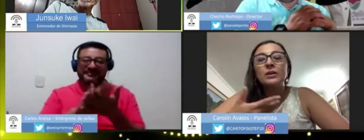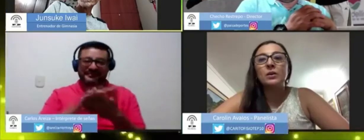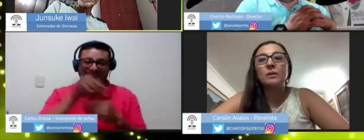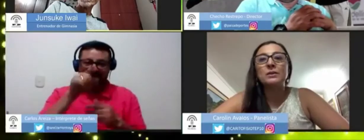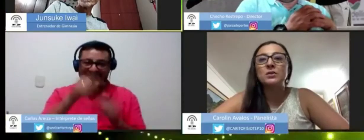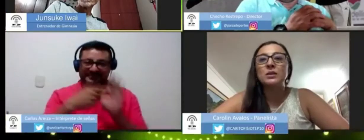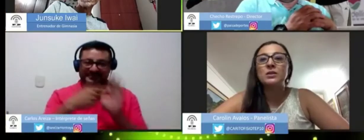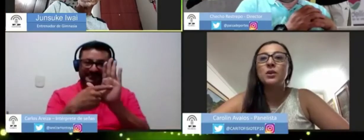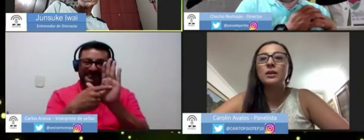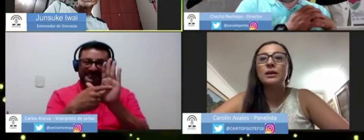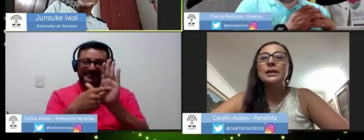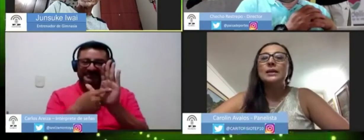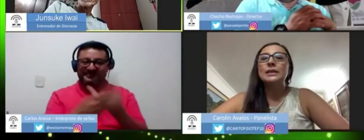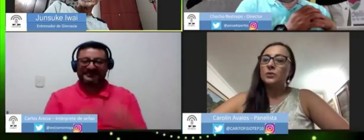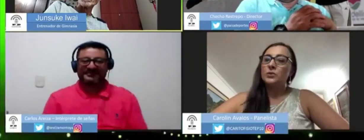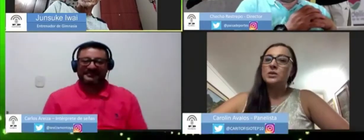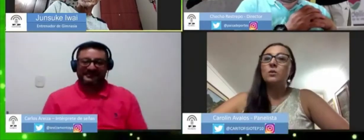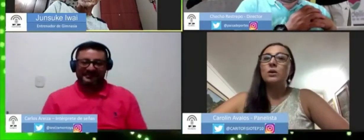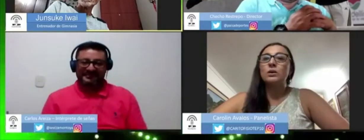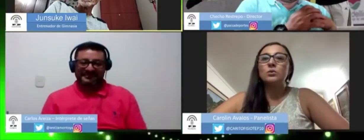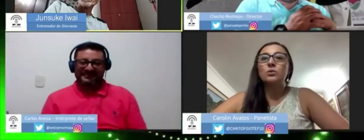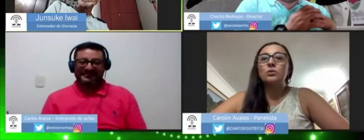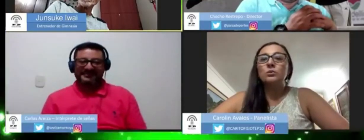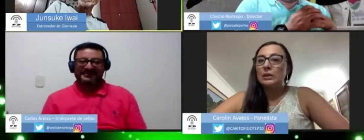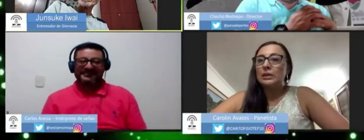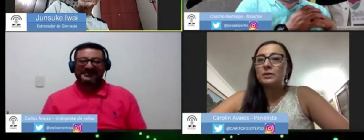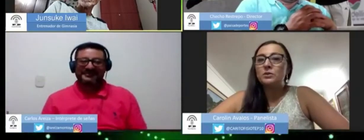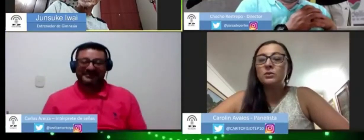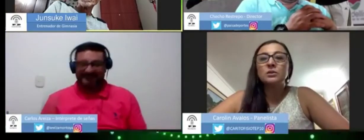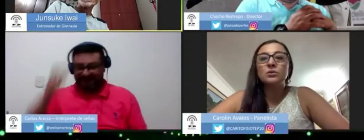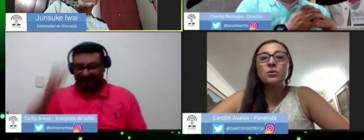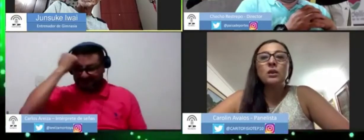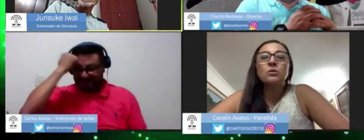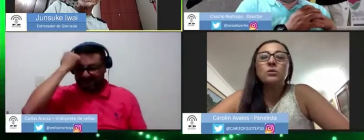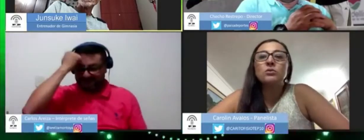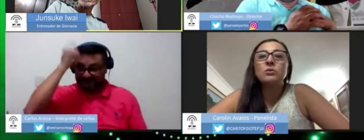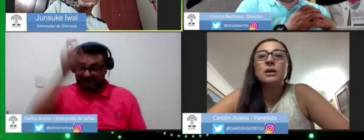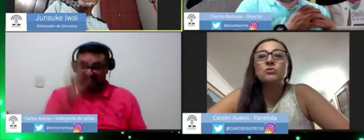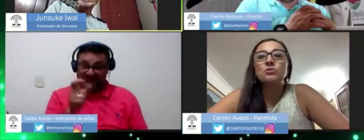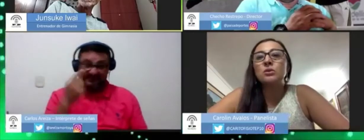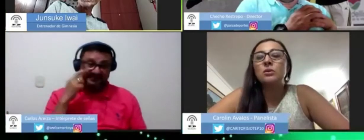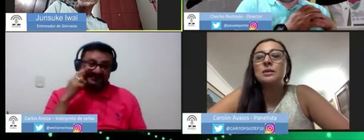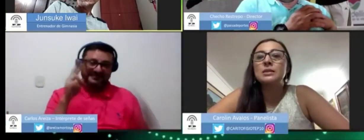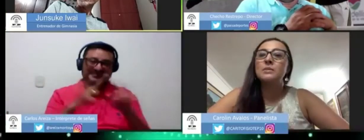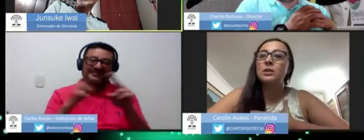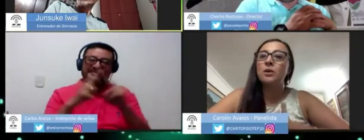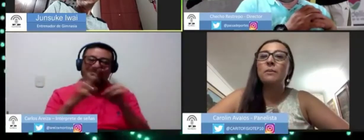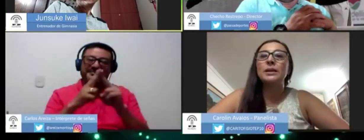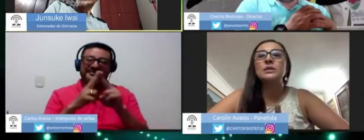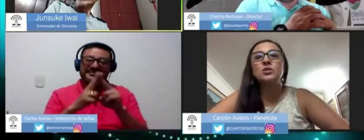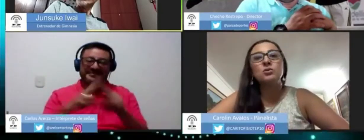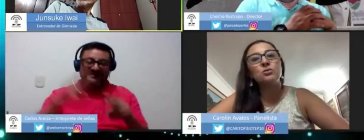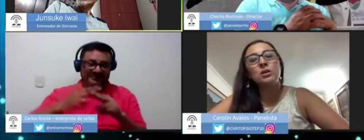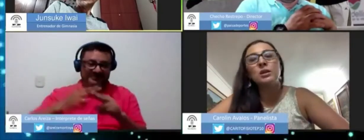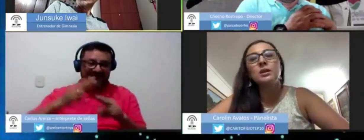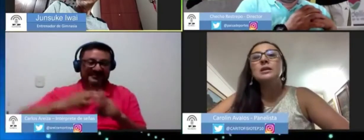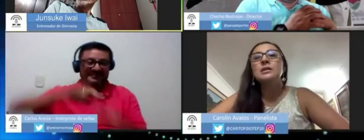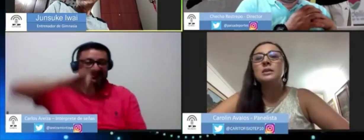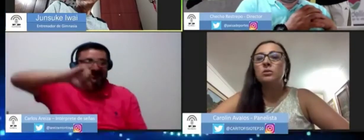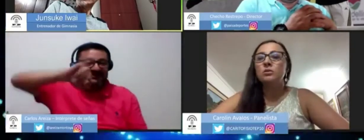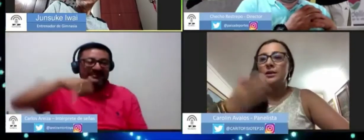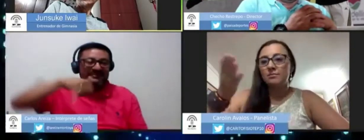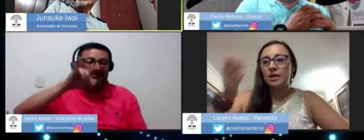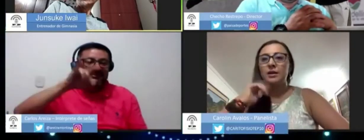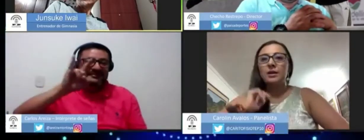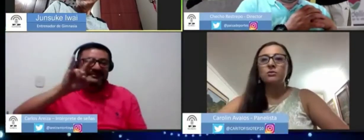frente a una persona sorda. Entonces, cuando la persona sorda lo conozca, usted no le va a decir, mi nombre es Yuski, sino